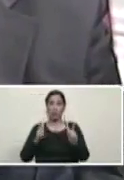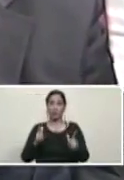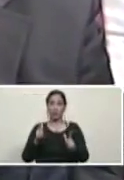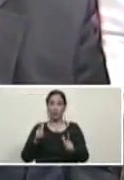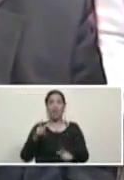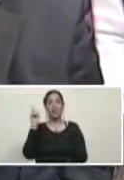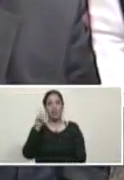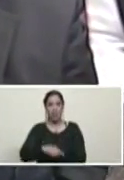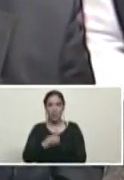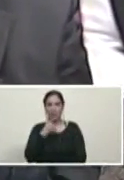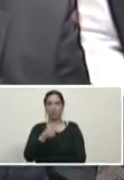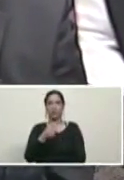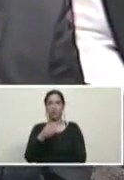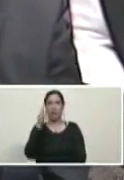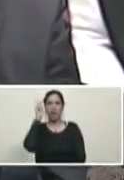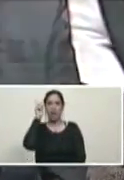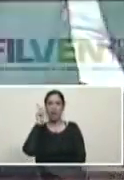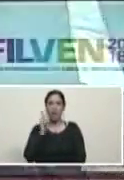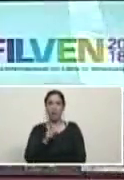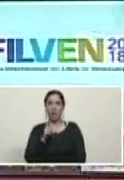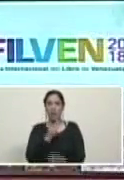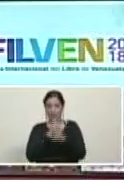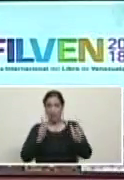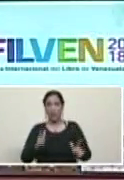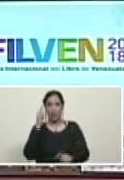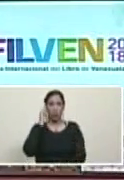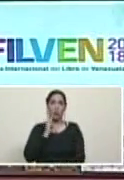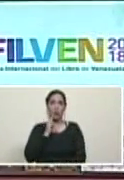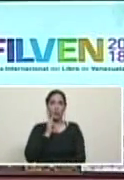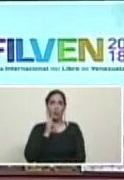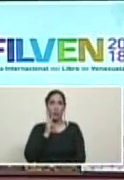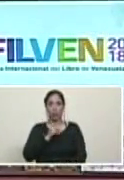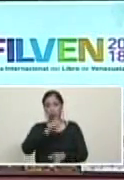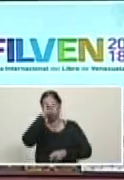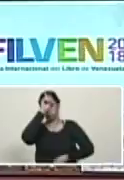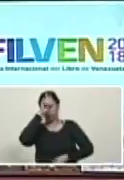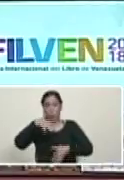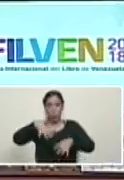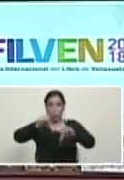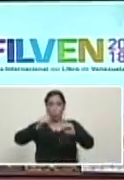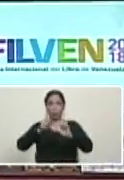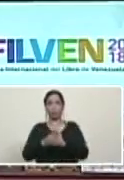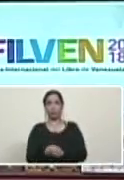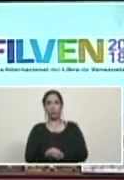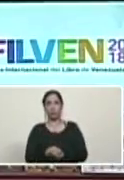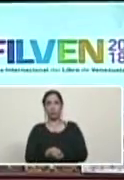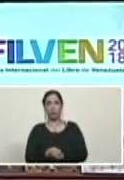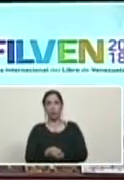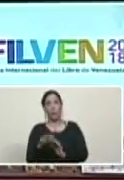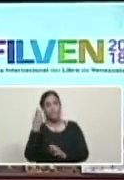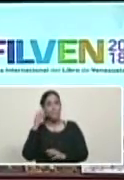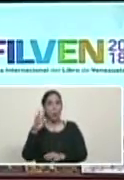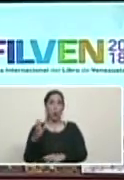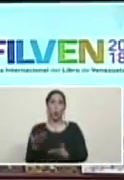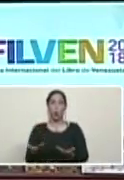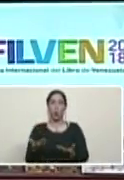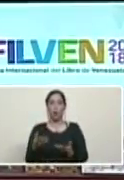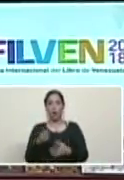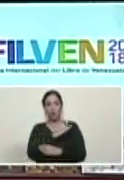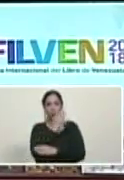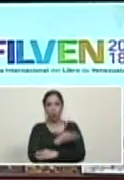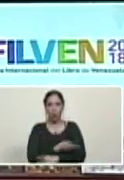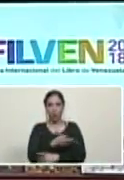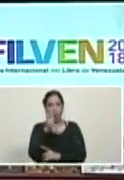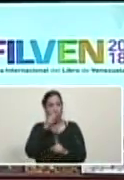Bolívar 80 años antes, por la ignorancia se los ha dominado más que por la fuerza. Un pueblo ignorante